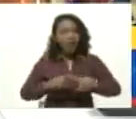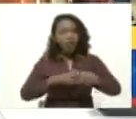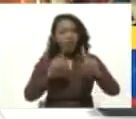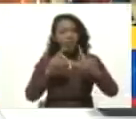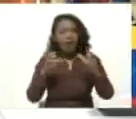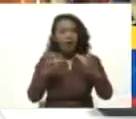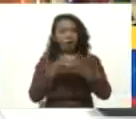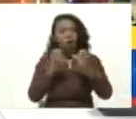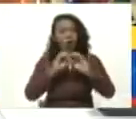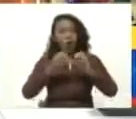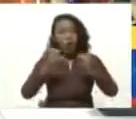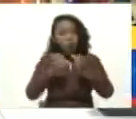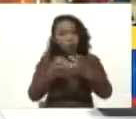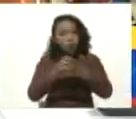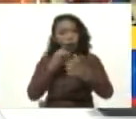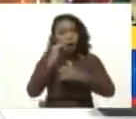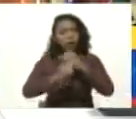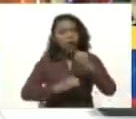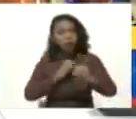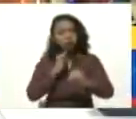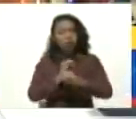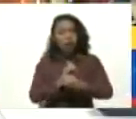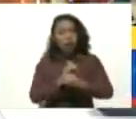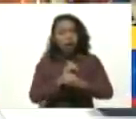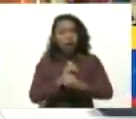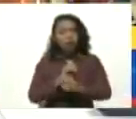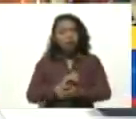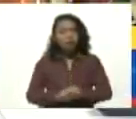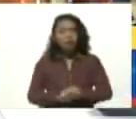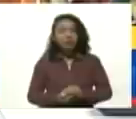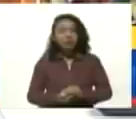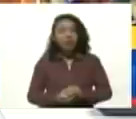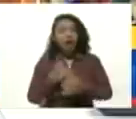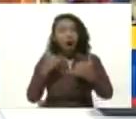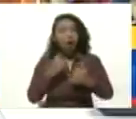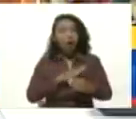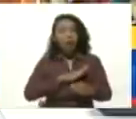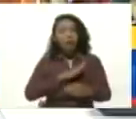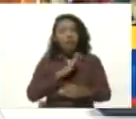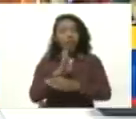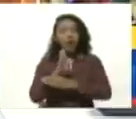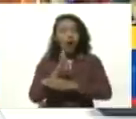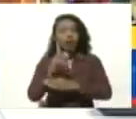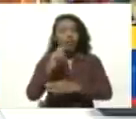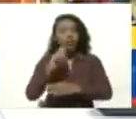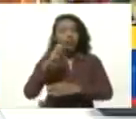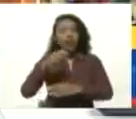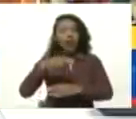diversos organismos internacionales. ahora va rumbo a Teherán.